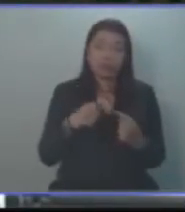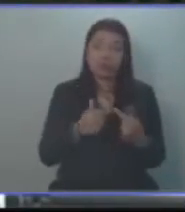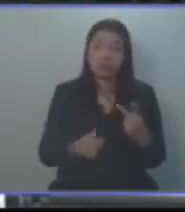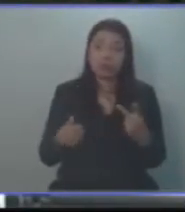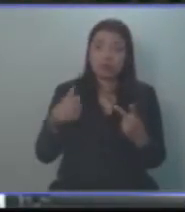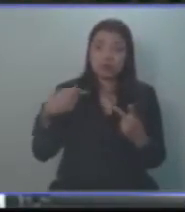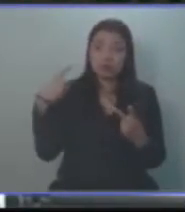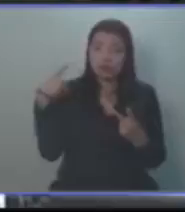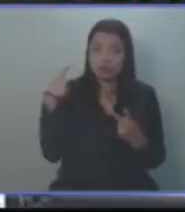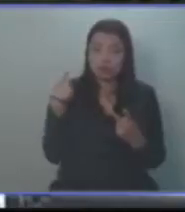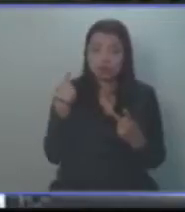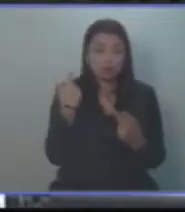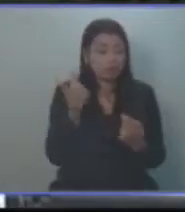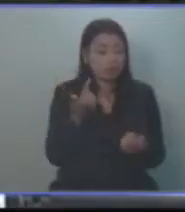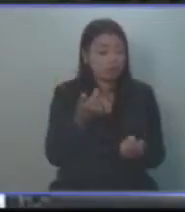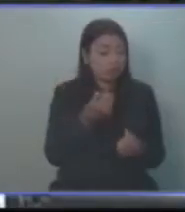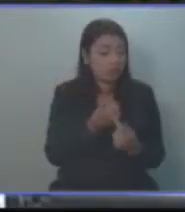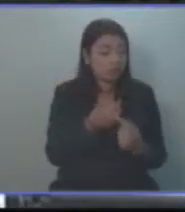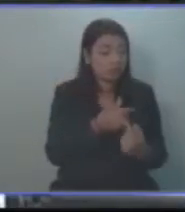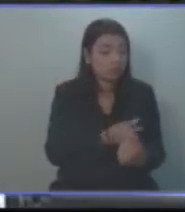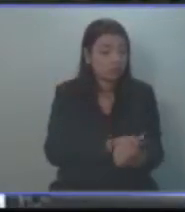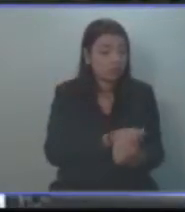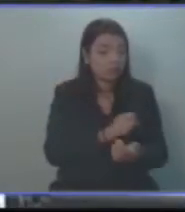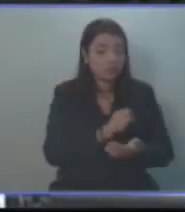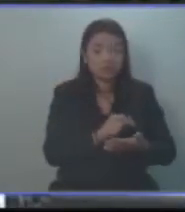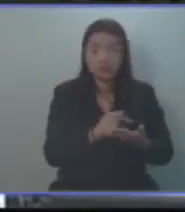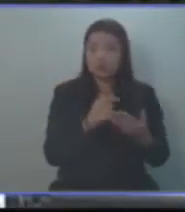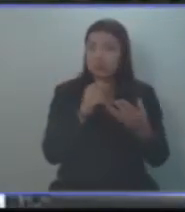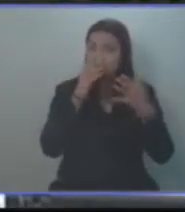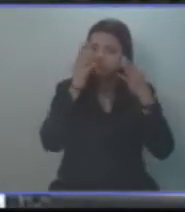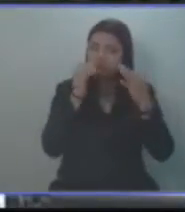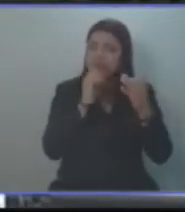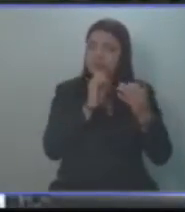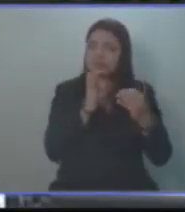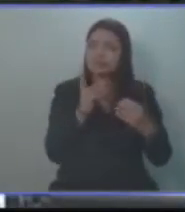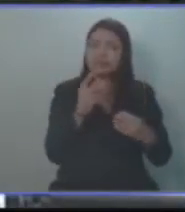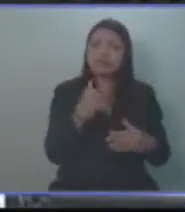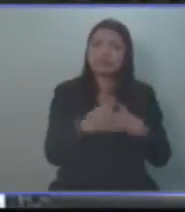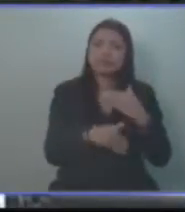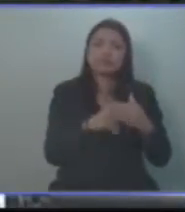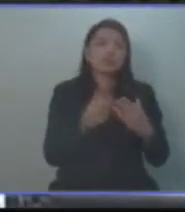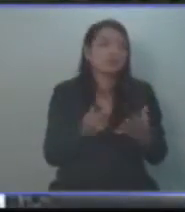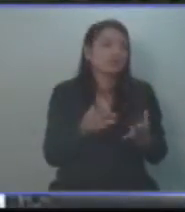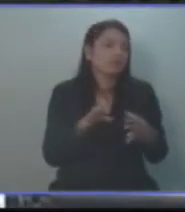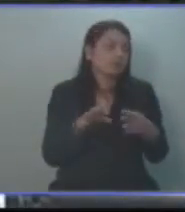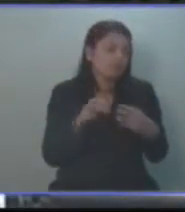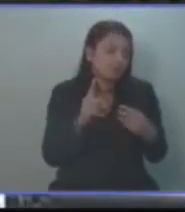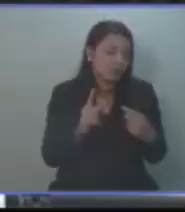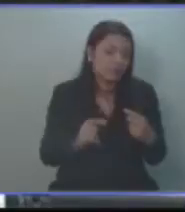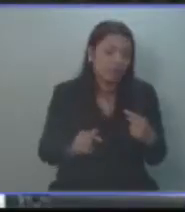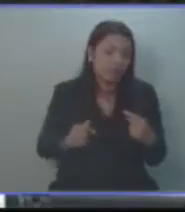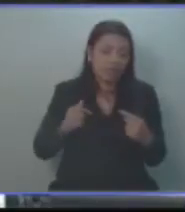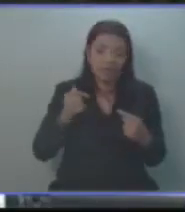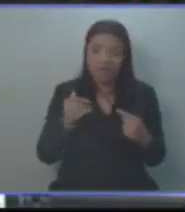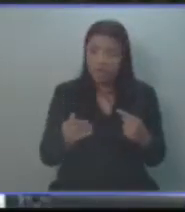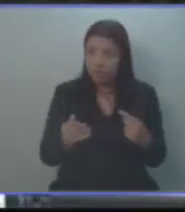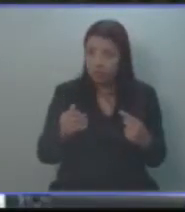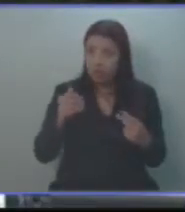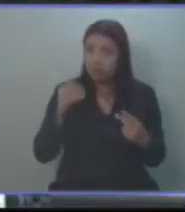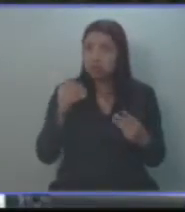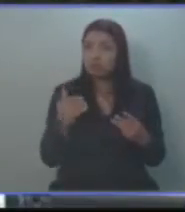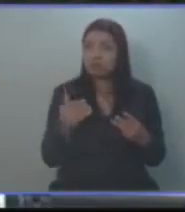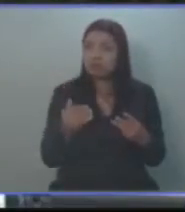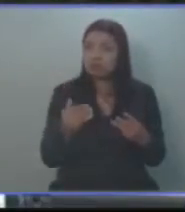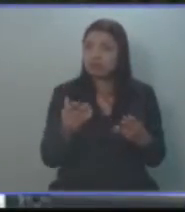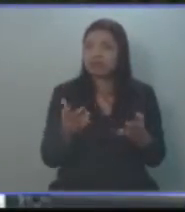de cada hospital escuela, definirán el número de residentes a ser aceptados por cada año y especialidad, para